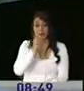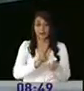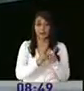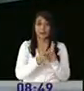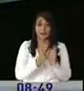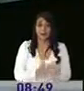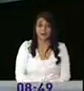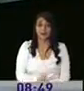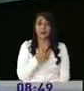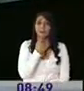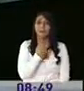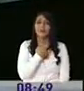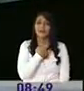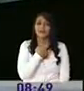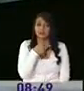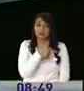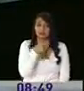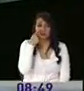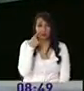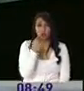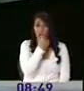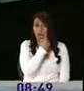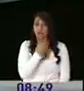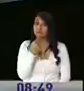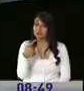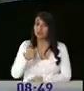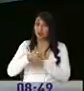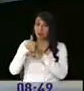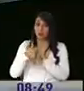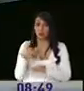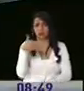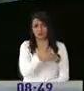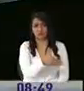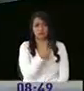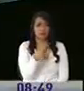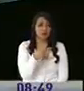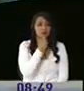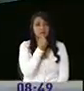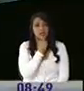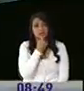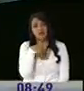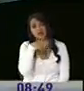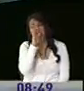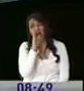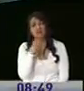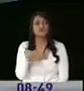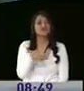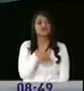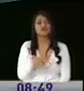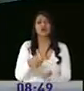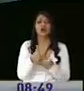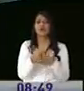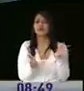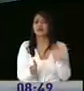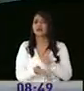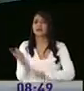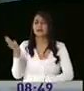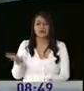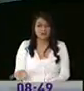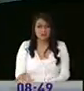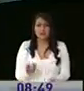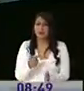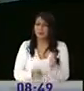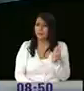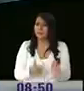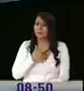decía que fue la autoridad municipal a ver pero como esto es privado se dio las vueltas y no les ayudó es lamentable lo que les ha pasado